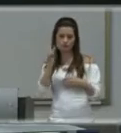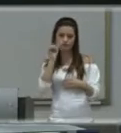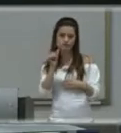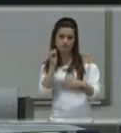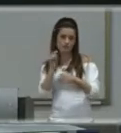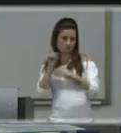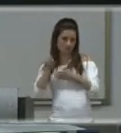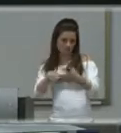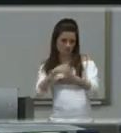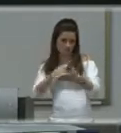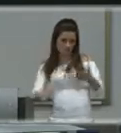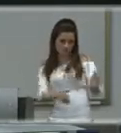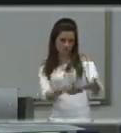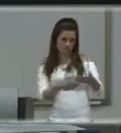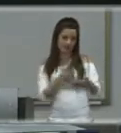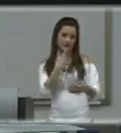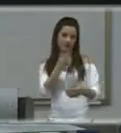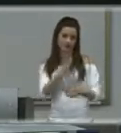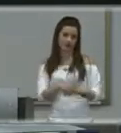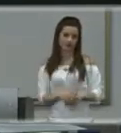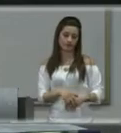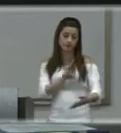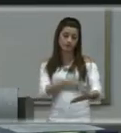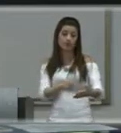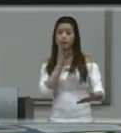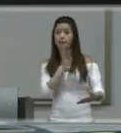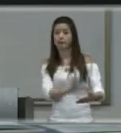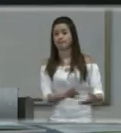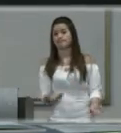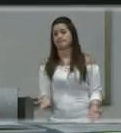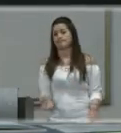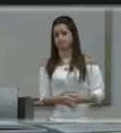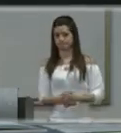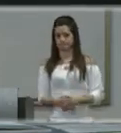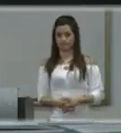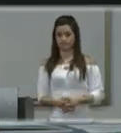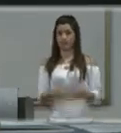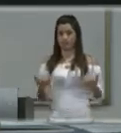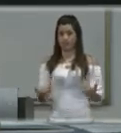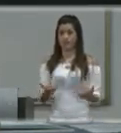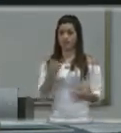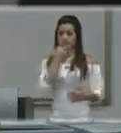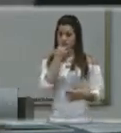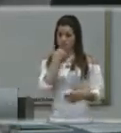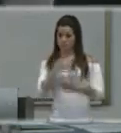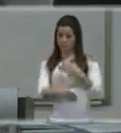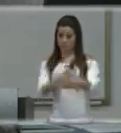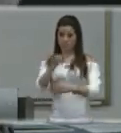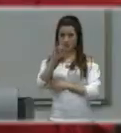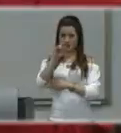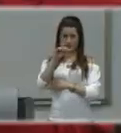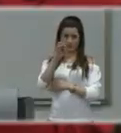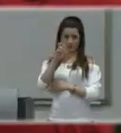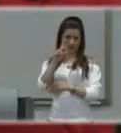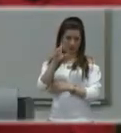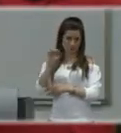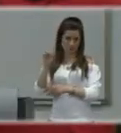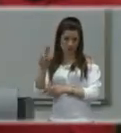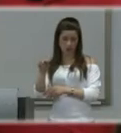estándar más alto, pero aún es violatorio de la convención. ¿Qué ocurre hoy en día? En los procesos de interdicción, aún si son